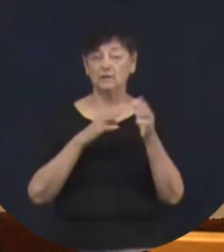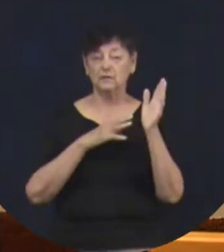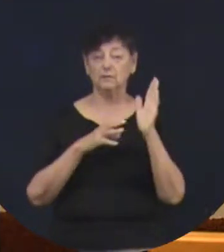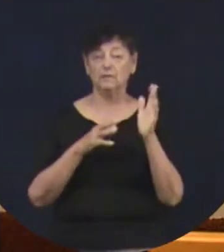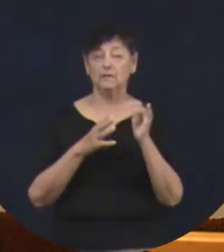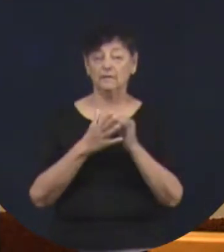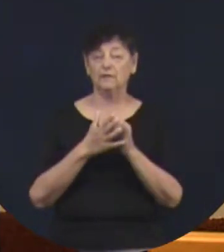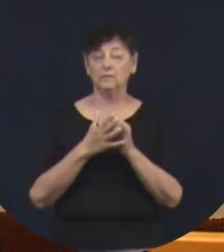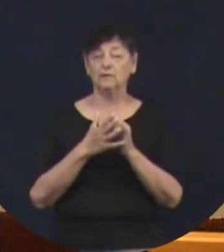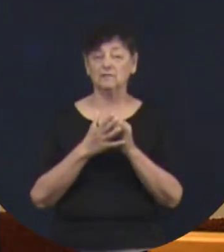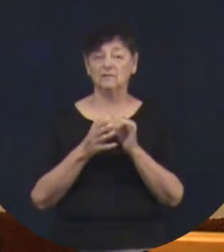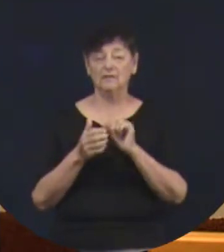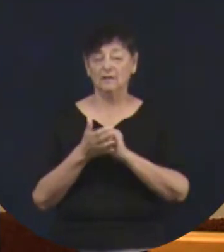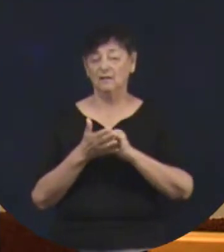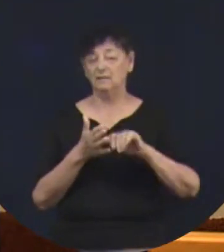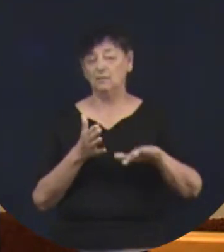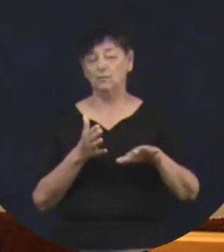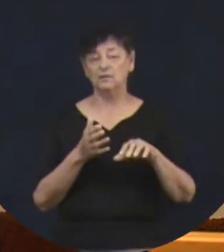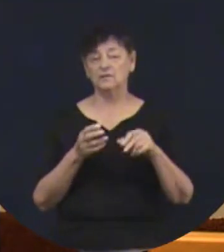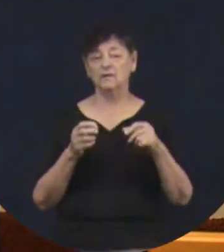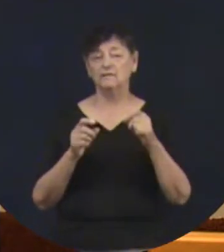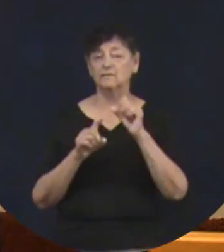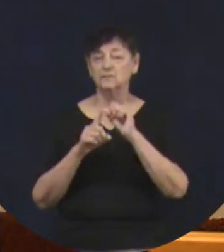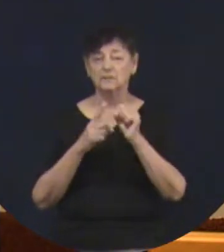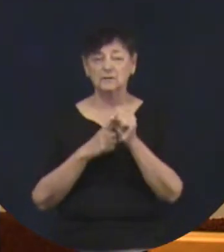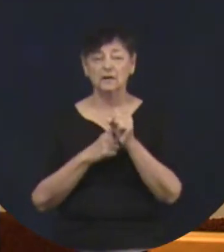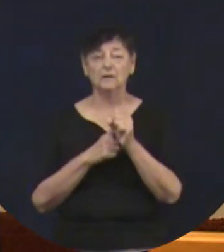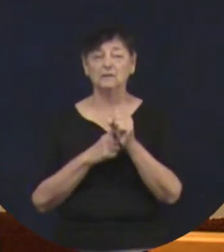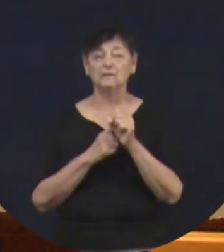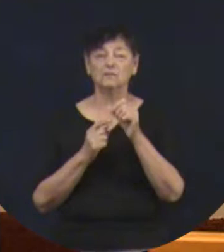era más desechada de sociedad.